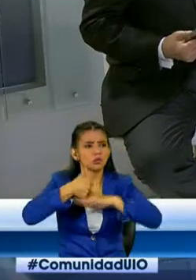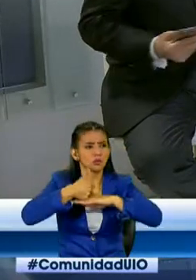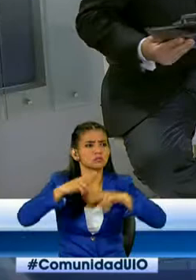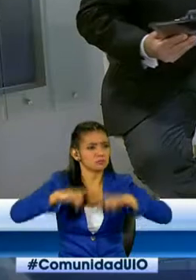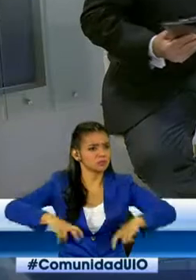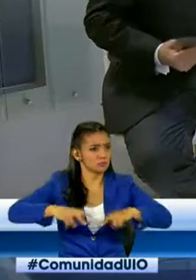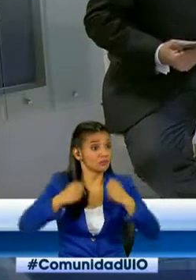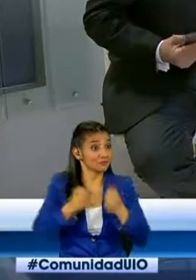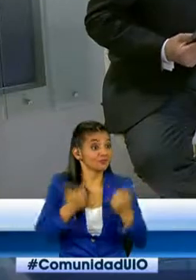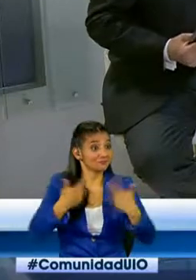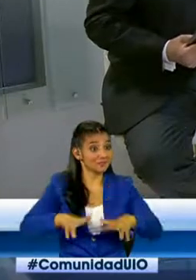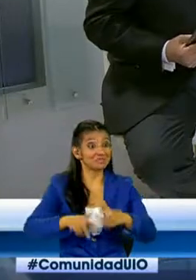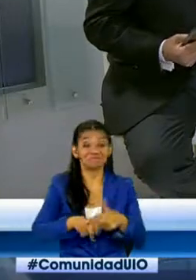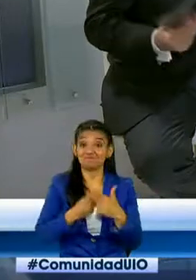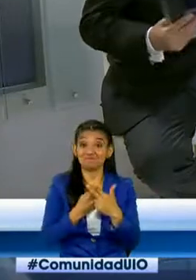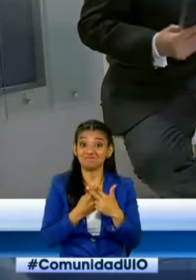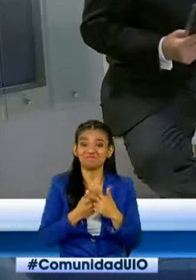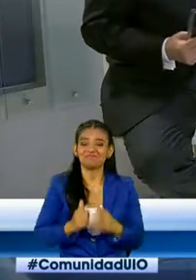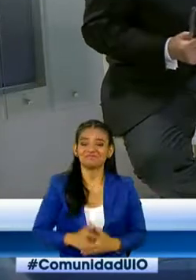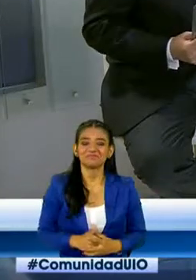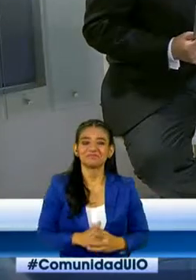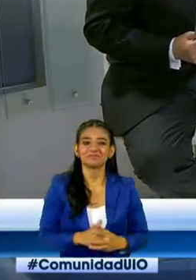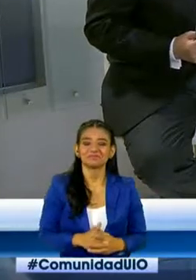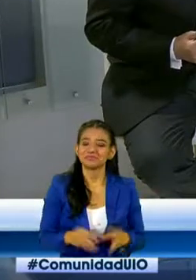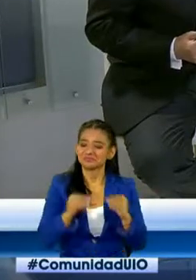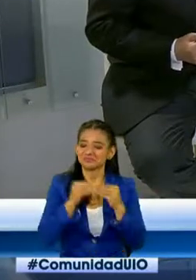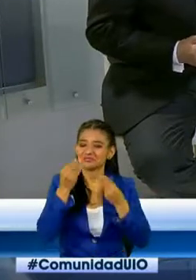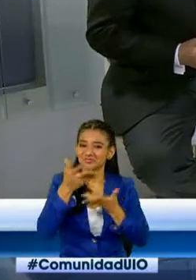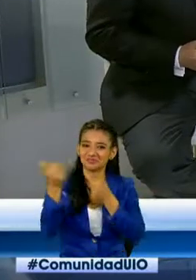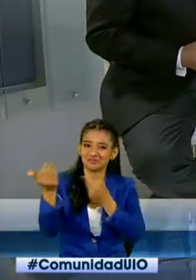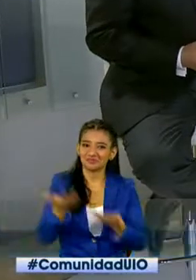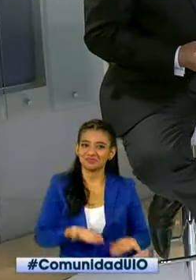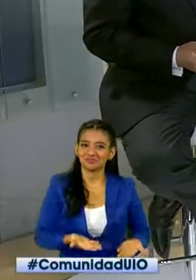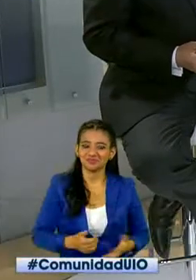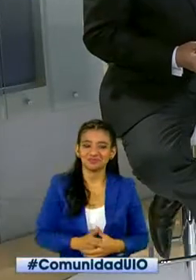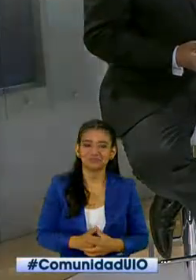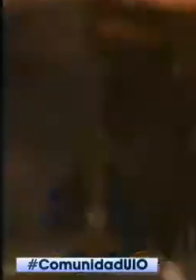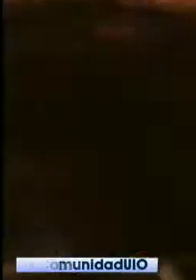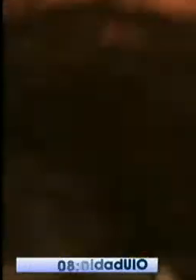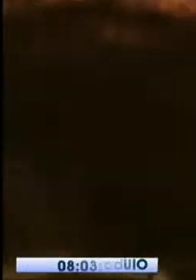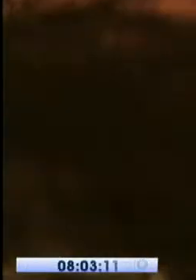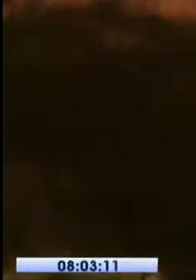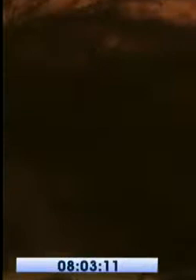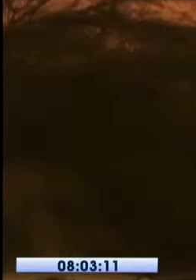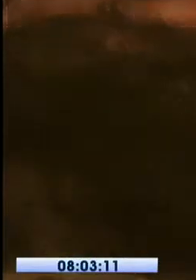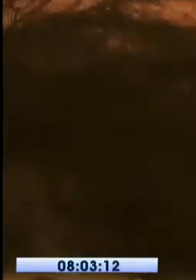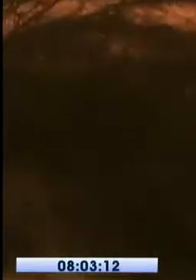investigar y fuerte. Así que con esto iniciemos, vecinos, hay mucha información. Bienvenidos.